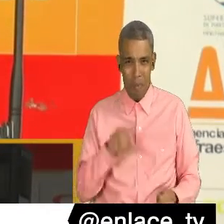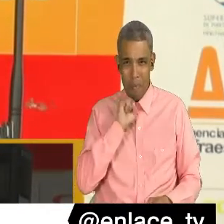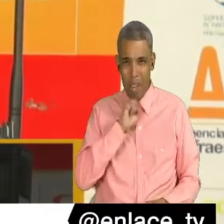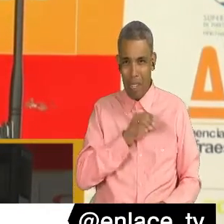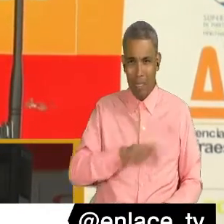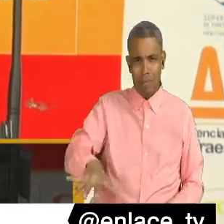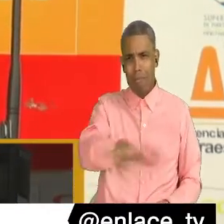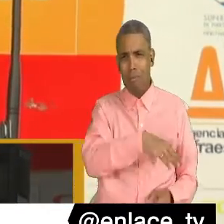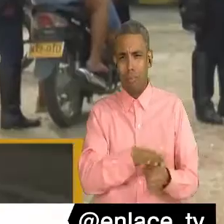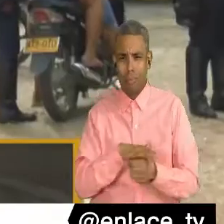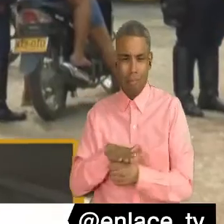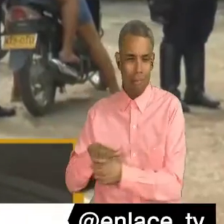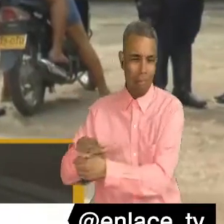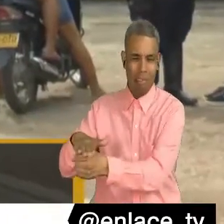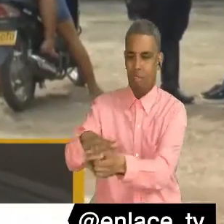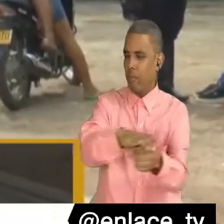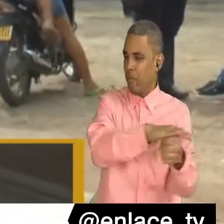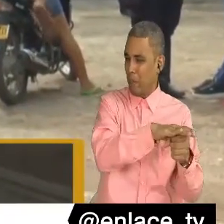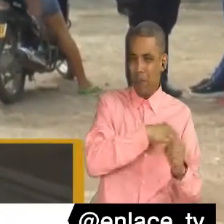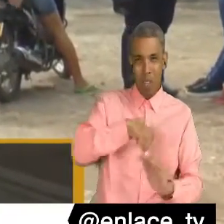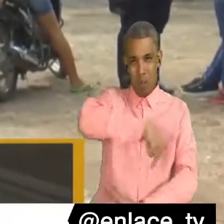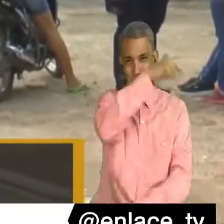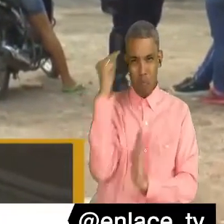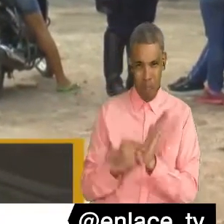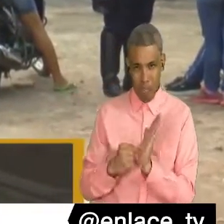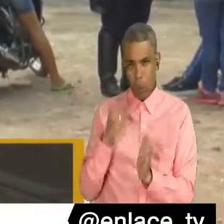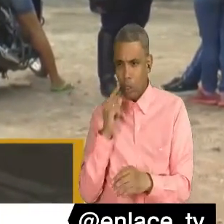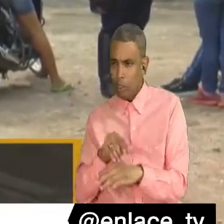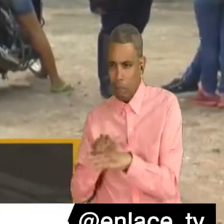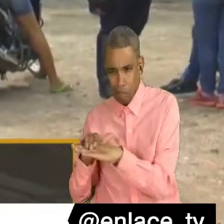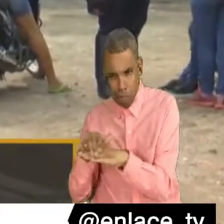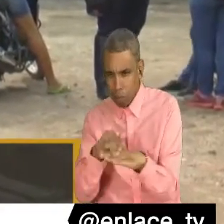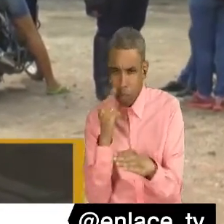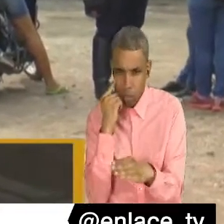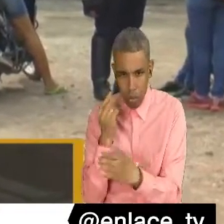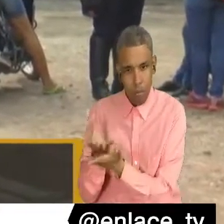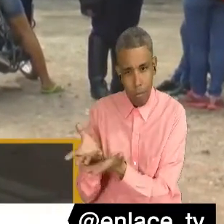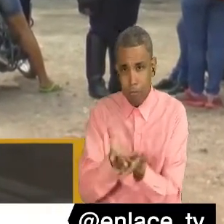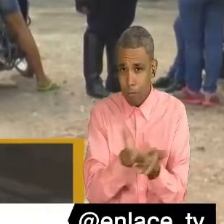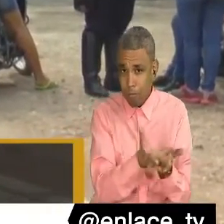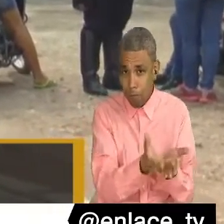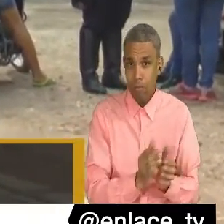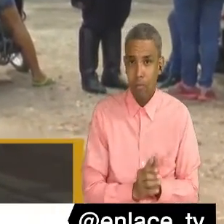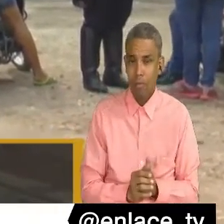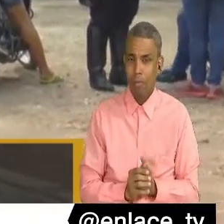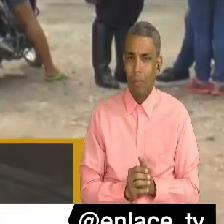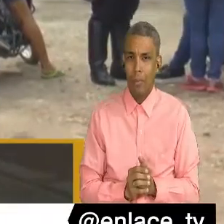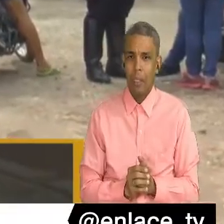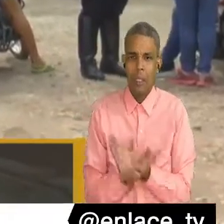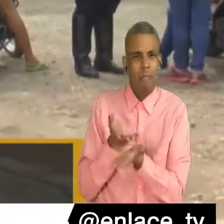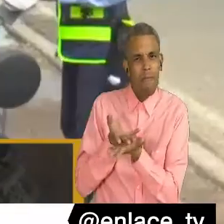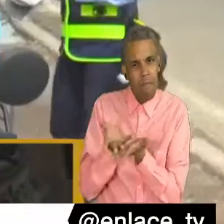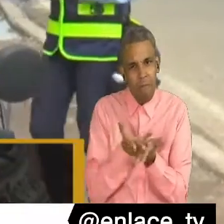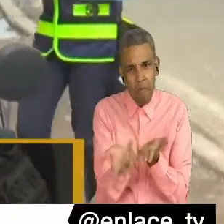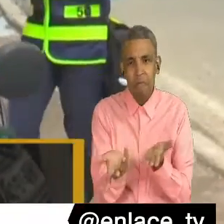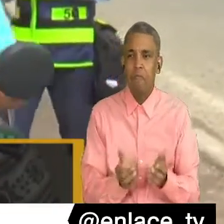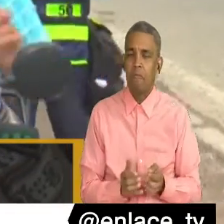la Comuna 1, la Comuna 2, 3, 4, 5, 6, 7, donde vamos a estar realizando diferentes tipos de